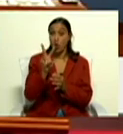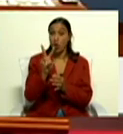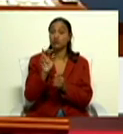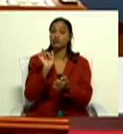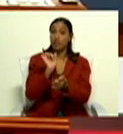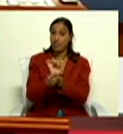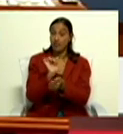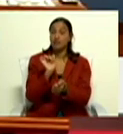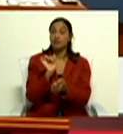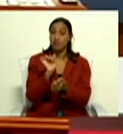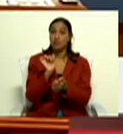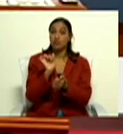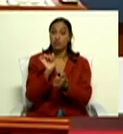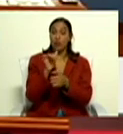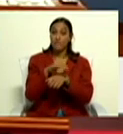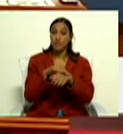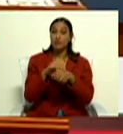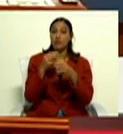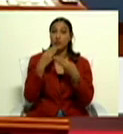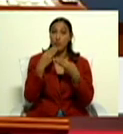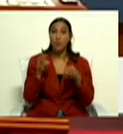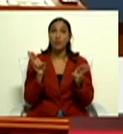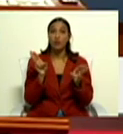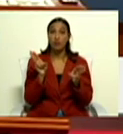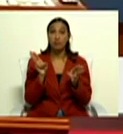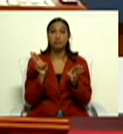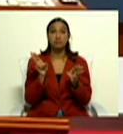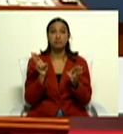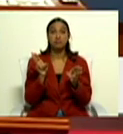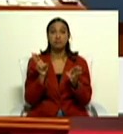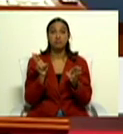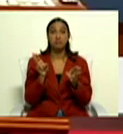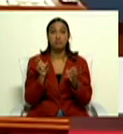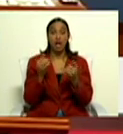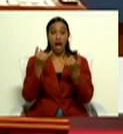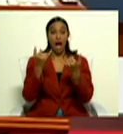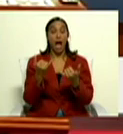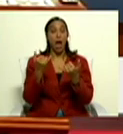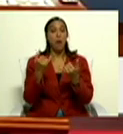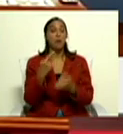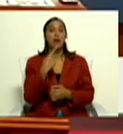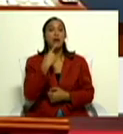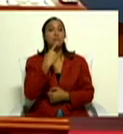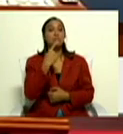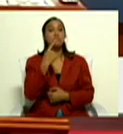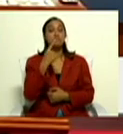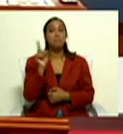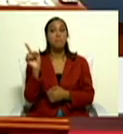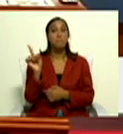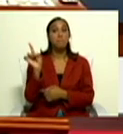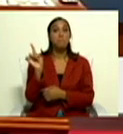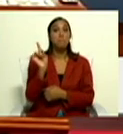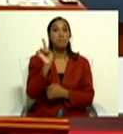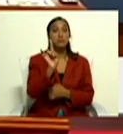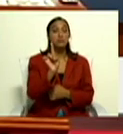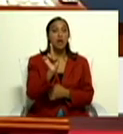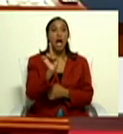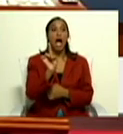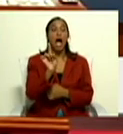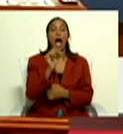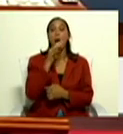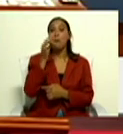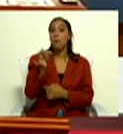Público, aparece entonces ahora la reina de las excusas. Desaparición forzada.